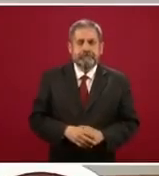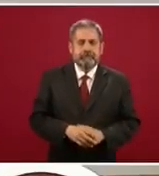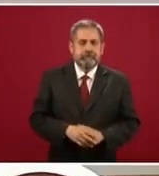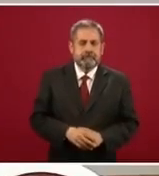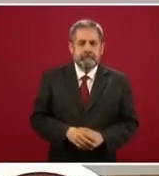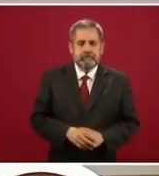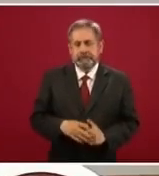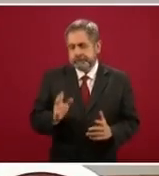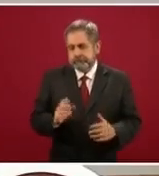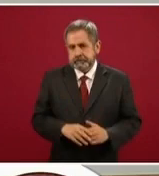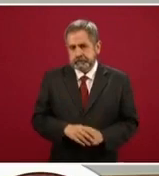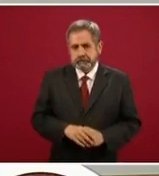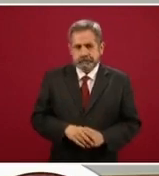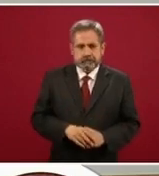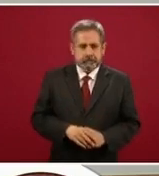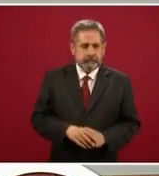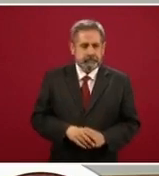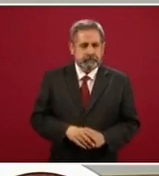Pero bueno,